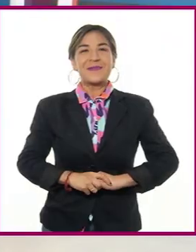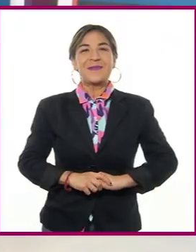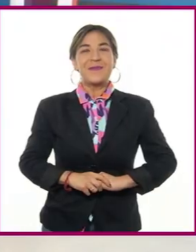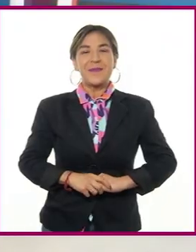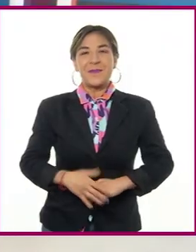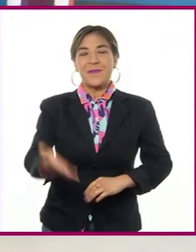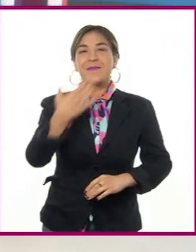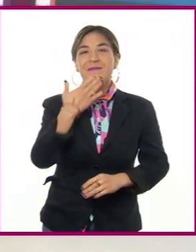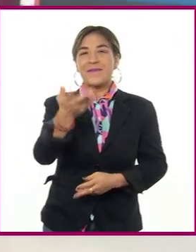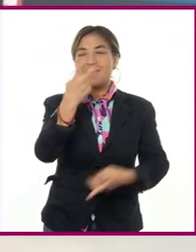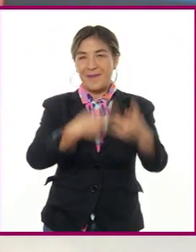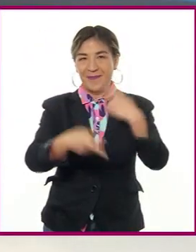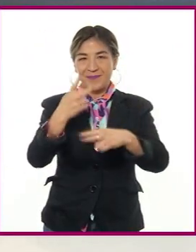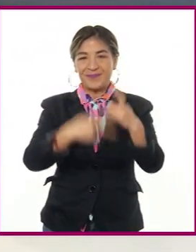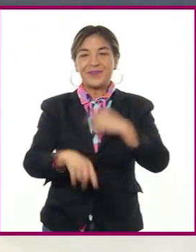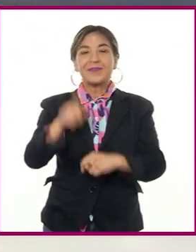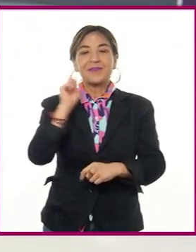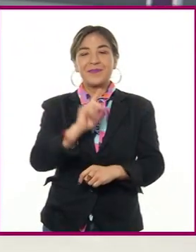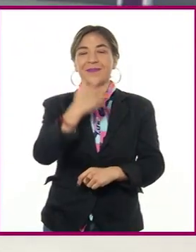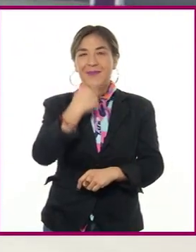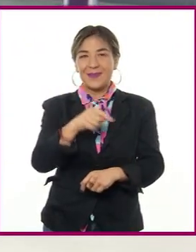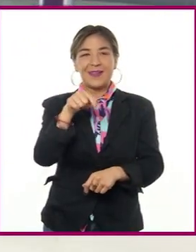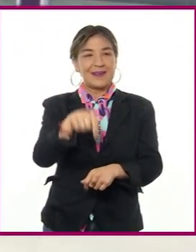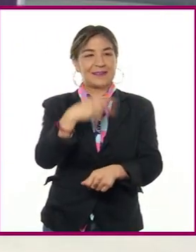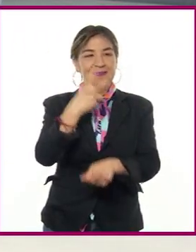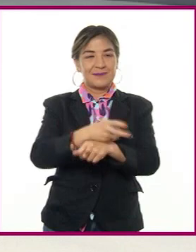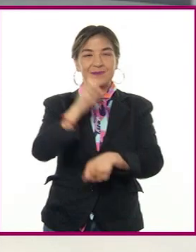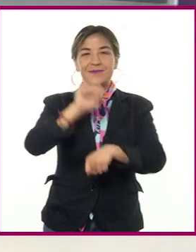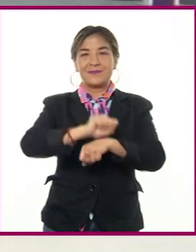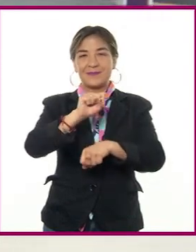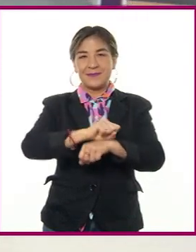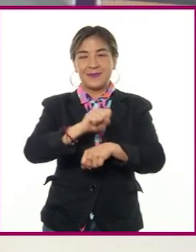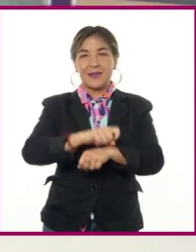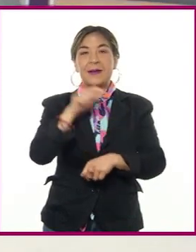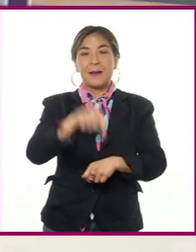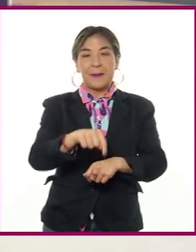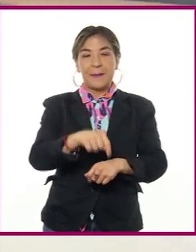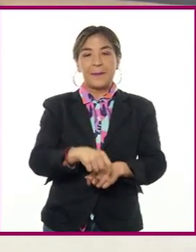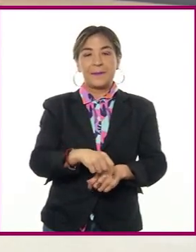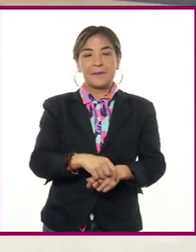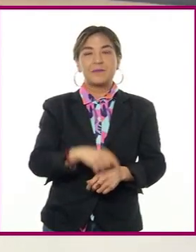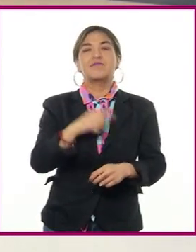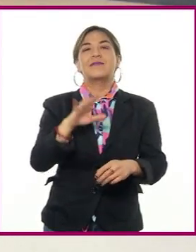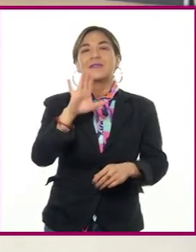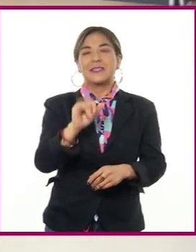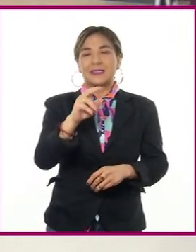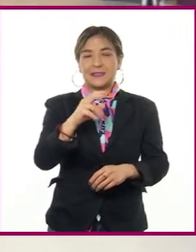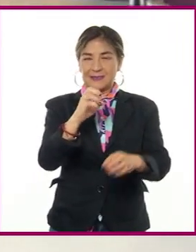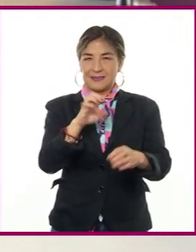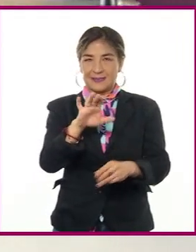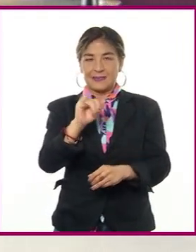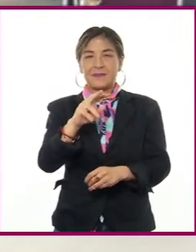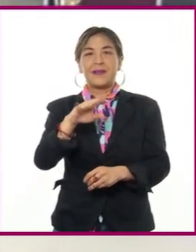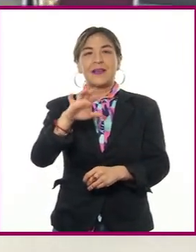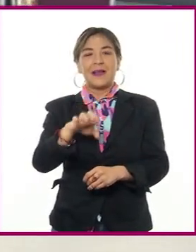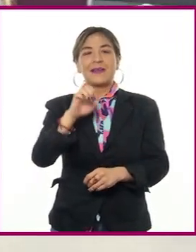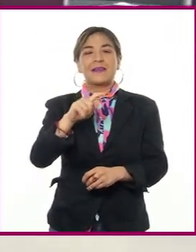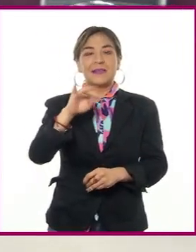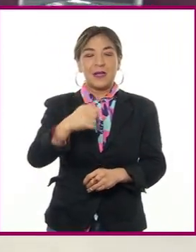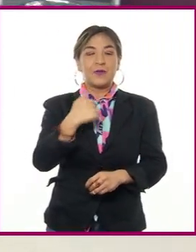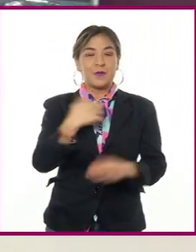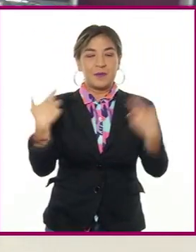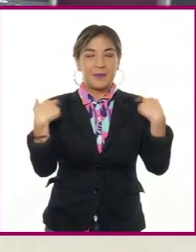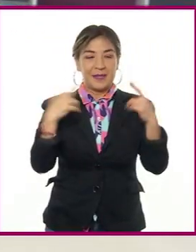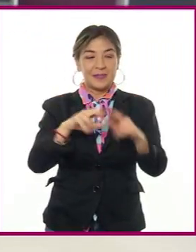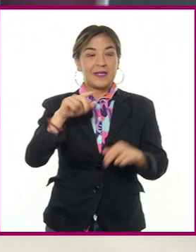Bienvenidas y bienvenidos estudiantes de segundo grado de secundaria de la asignatura Formación Cívica y Ética. Soy la maestra Graciela Fragoso y en